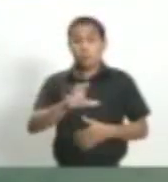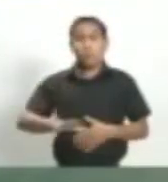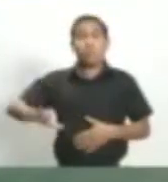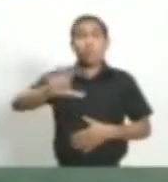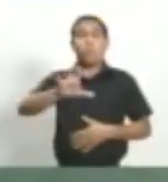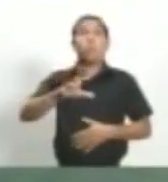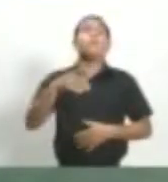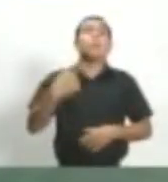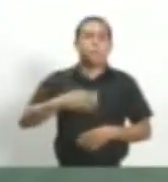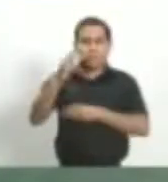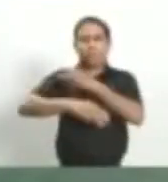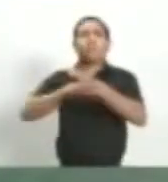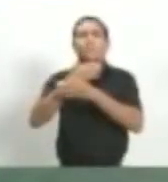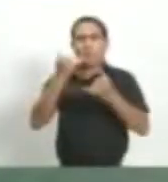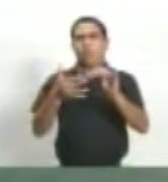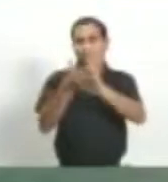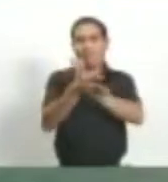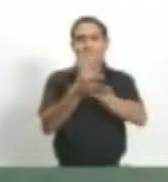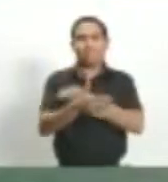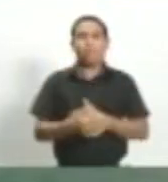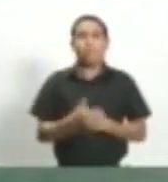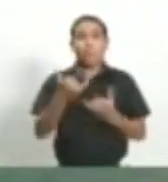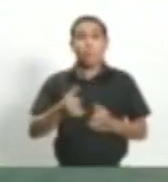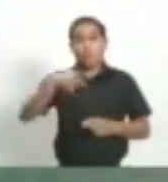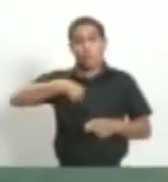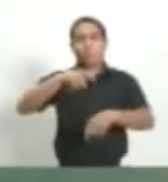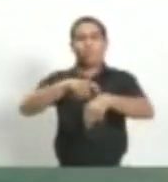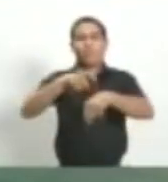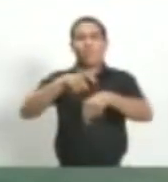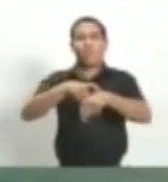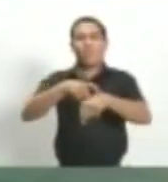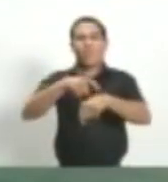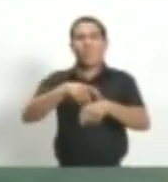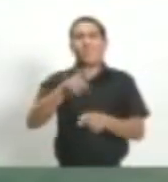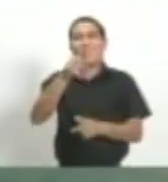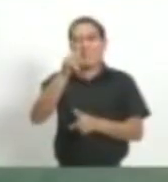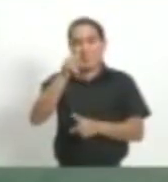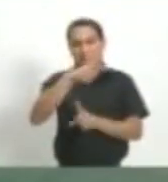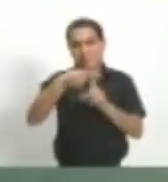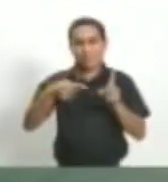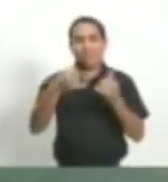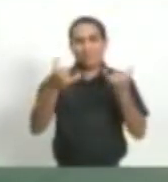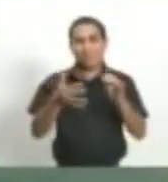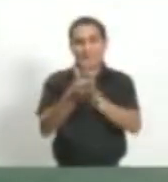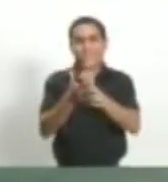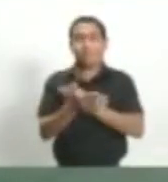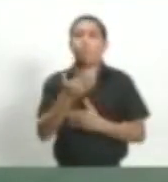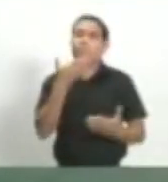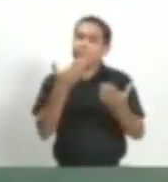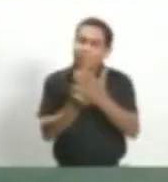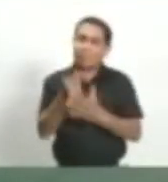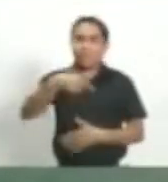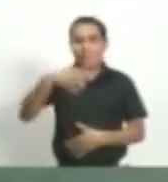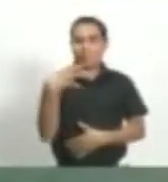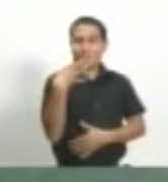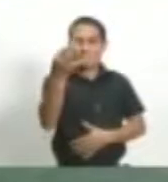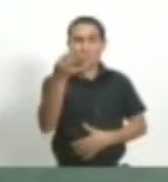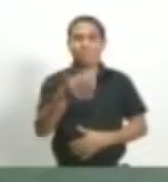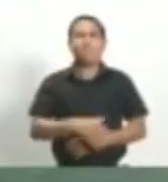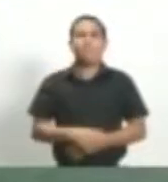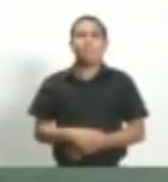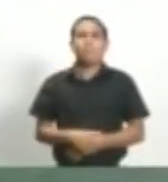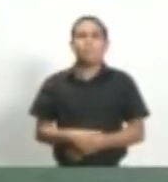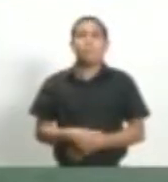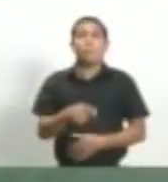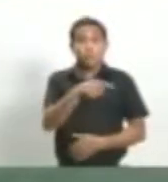están aquí y ahora. Aquí estamos listos 6:30 de la tarde con toda la información. Gracias por elegir nuestro compromiso con la verdad.